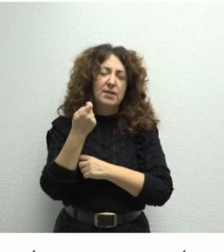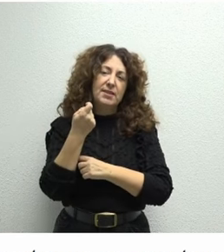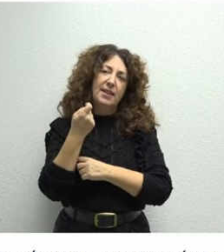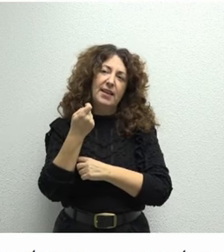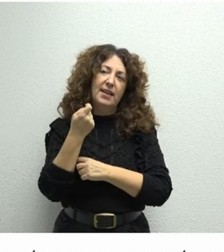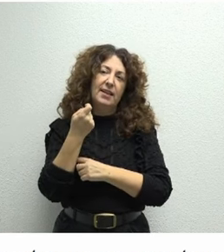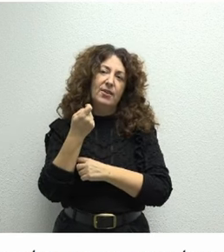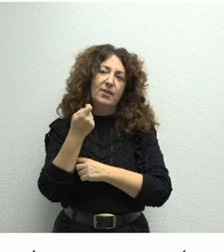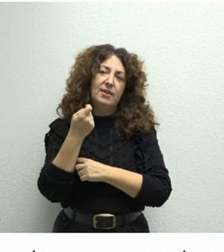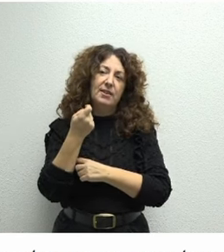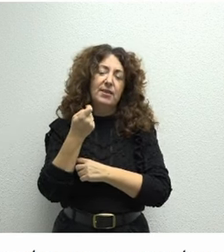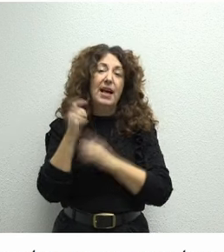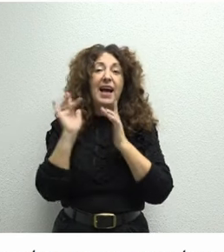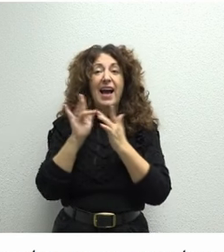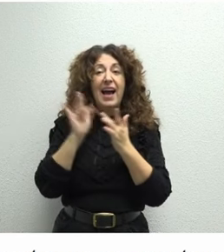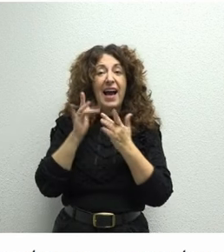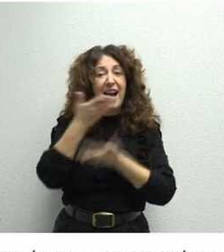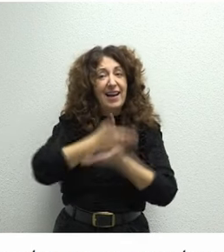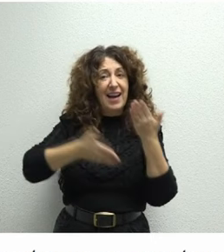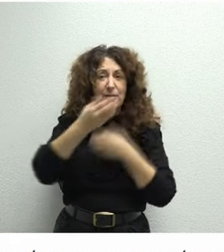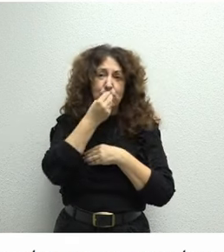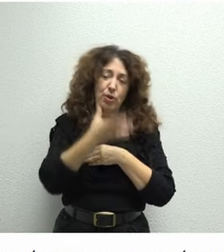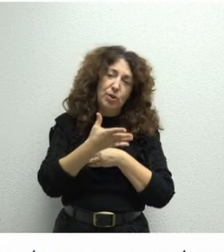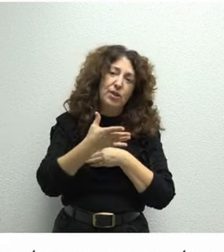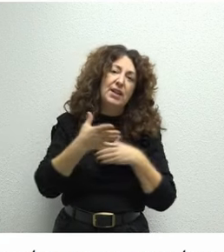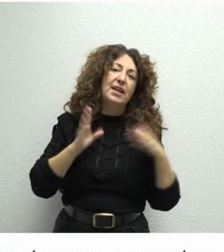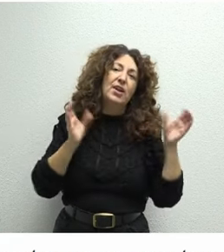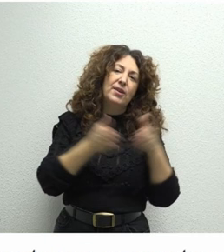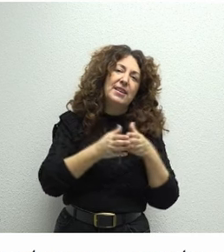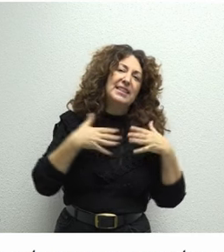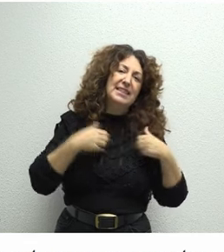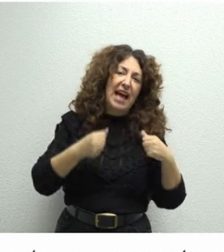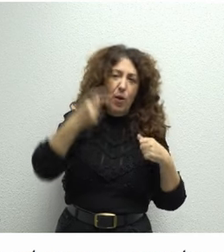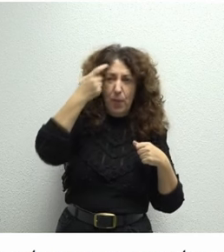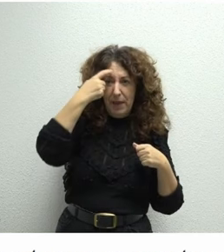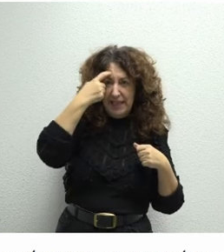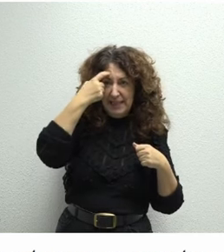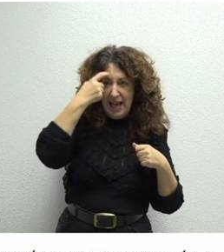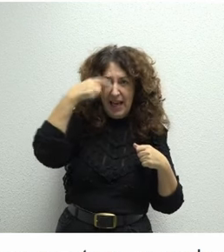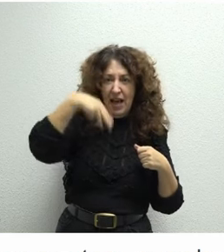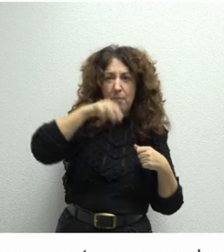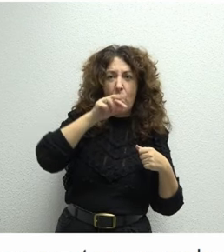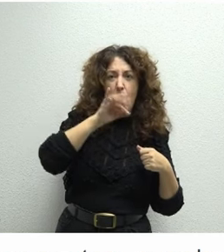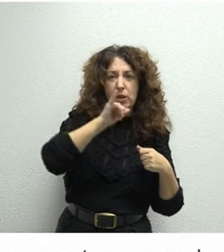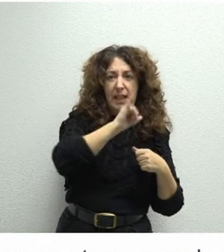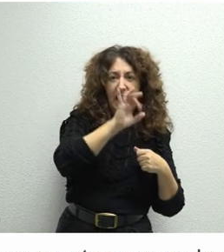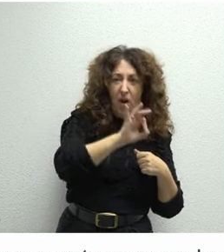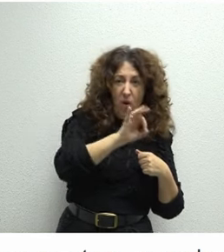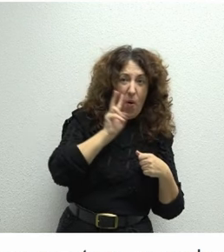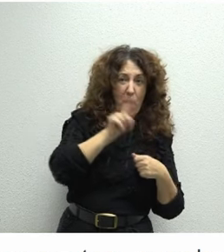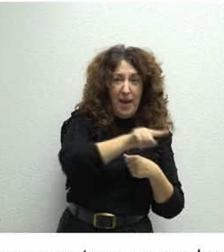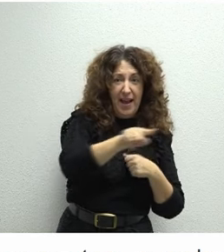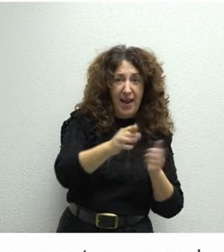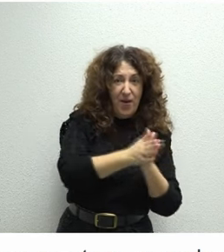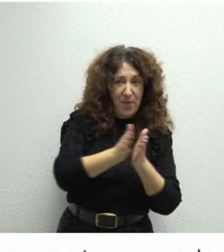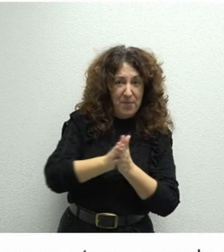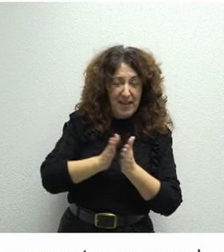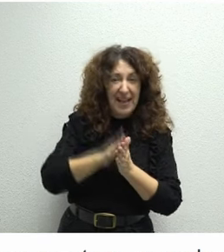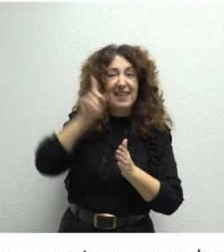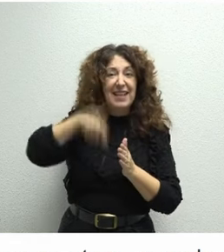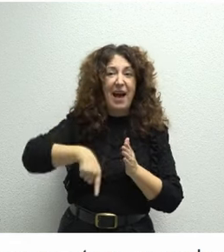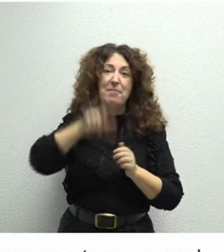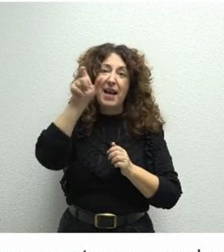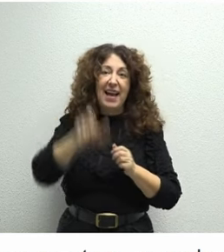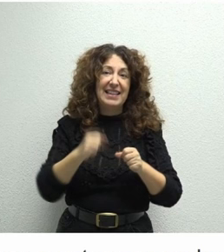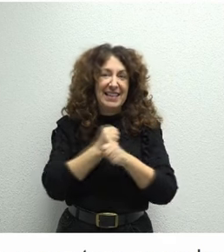esta buena relación no entre el equipo de Salud Mental de Montijo la cual tengo aquí a mi compañera también est trabajadora